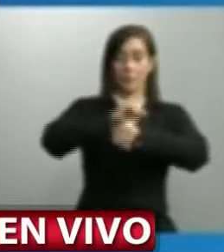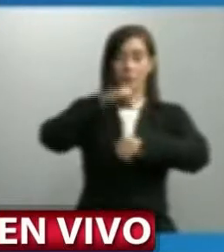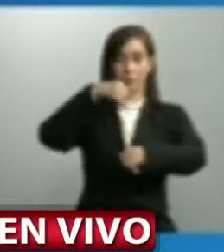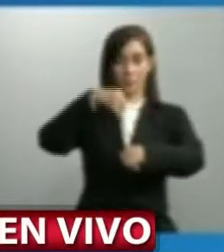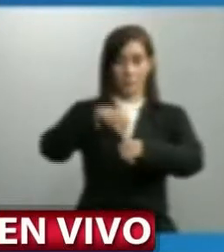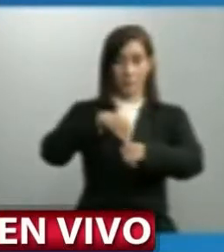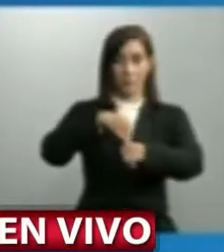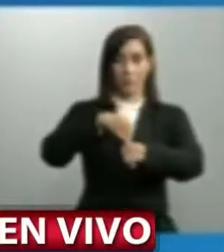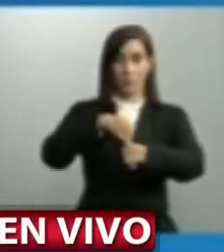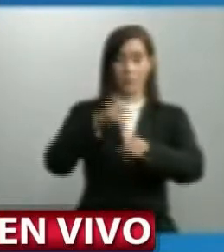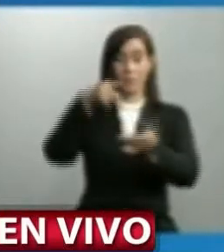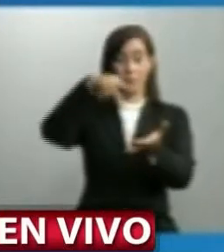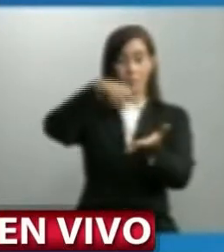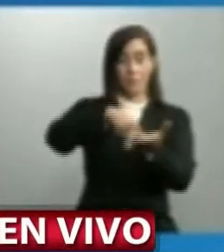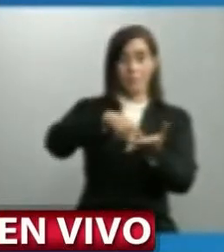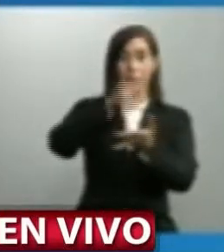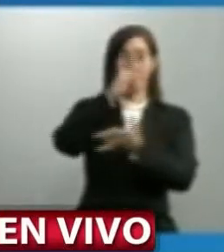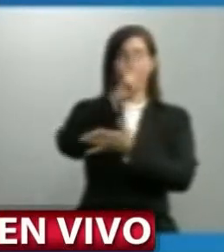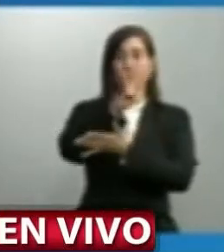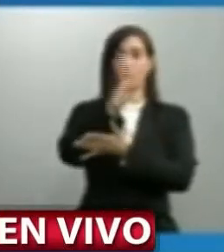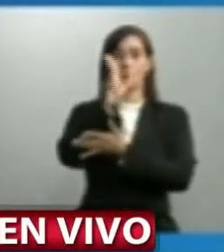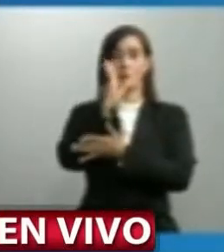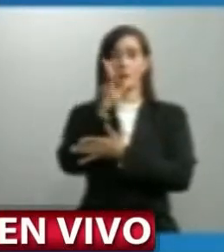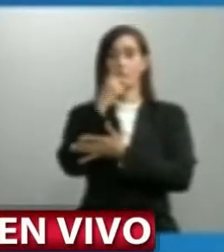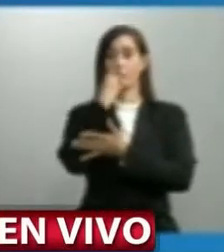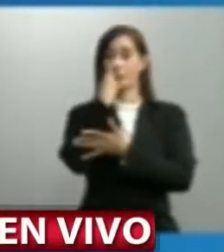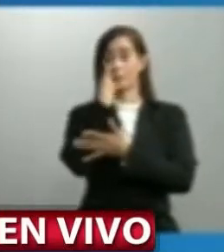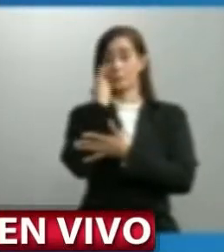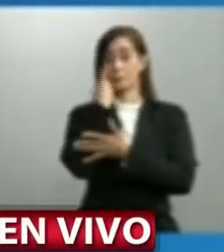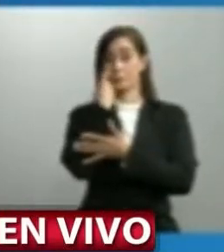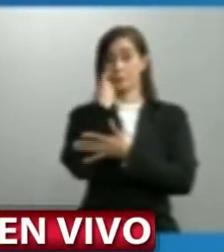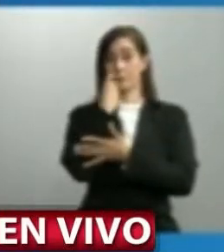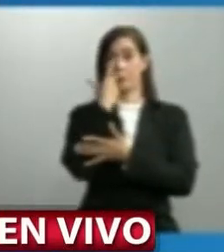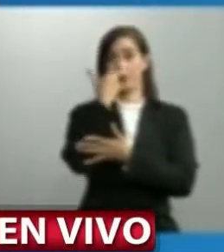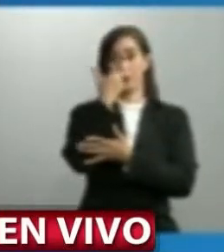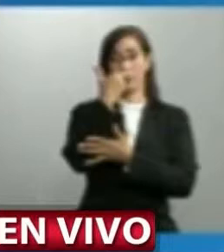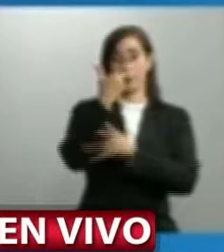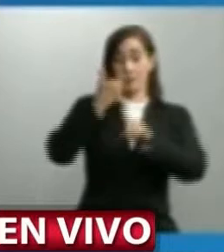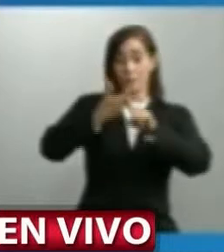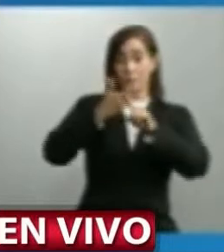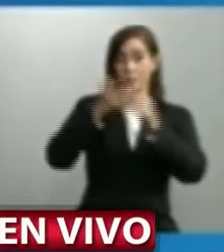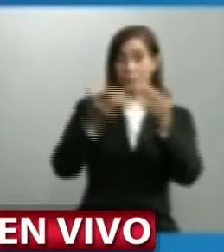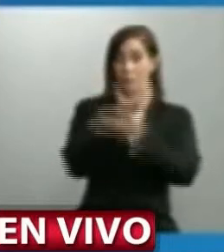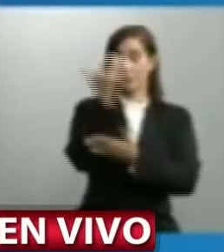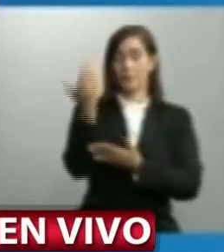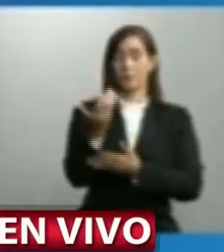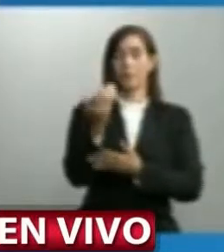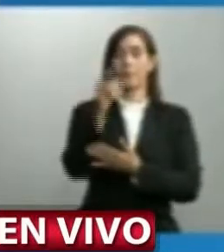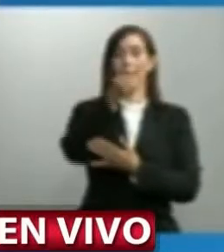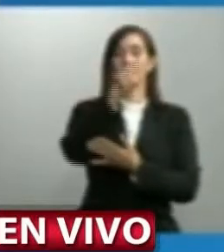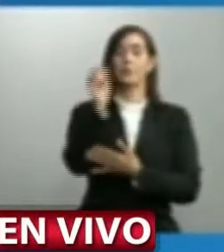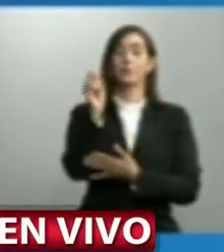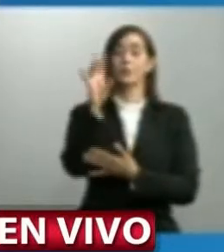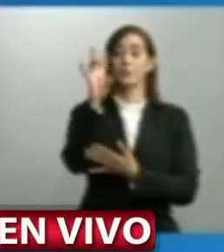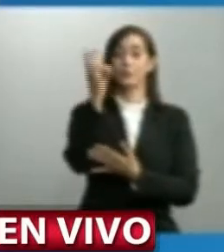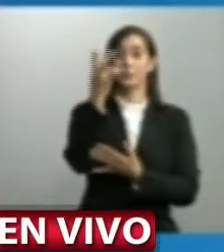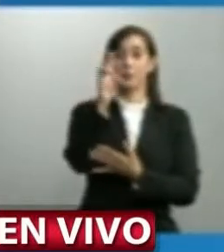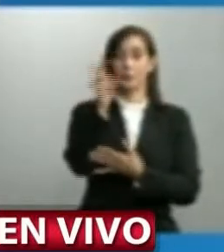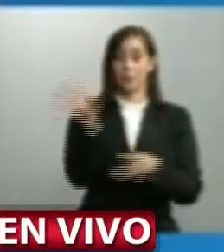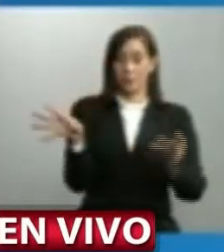Maguana, 1,043 pruebas realizadas, 3 casos nuevos,